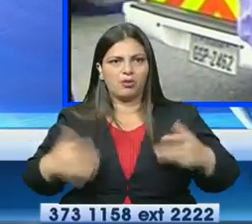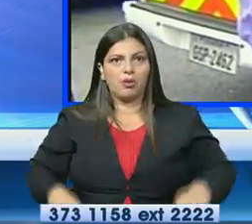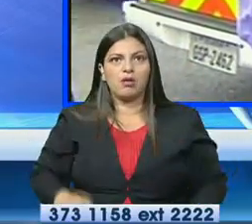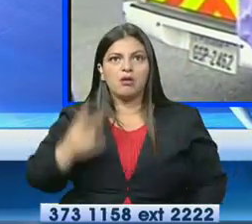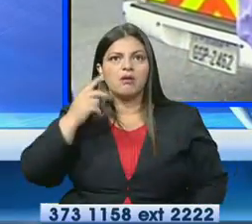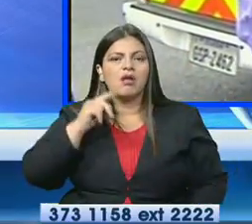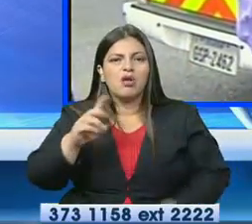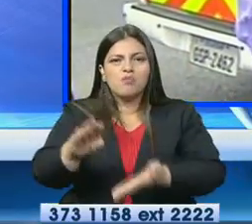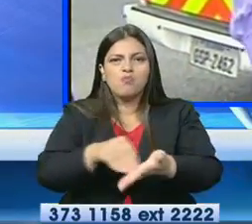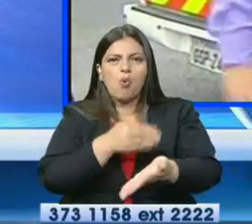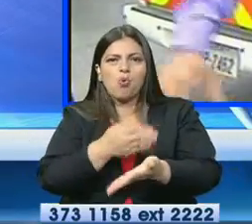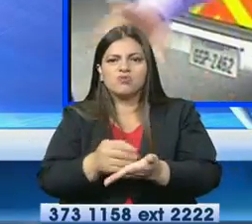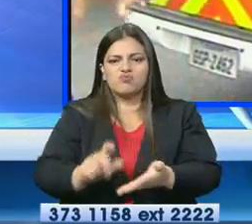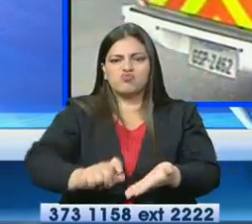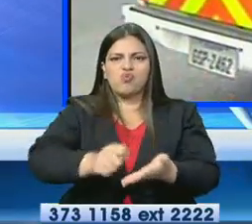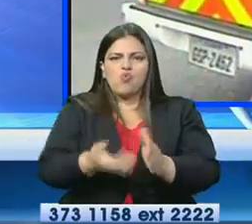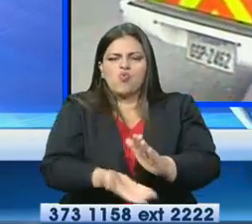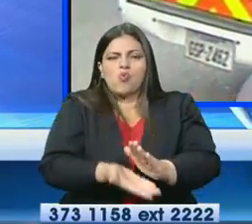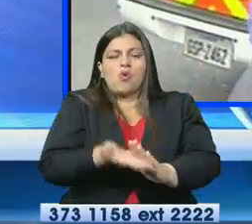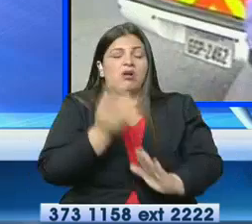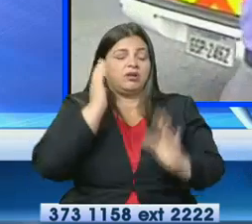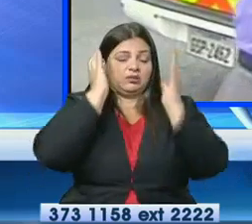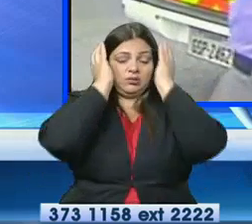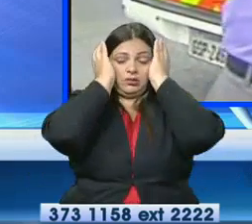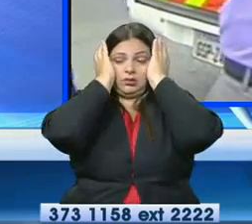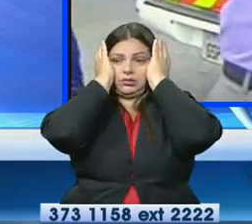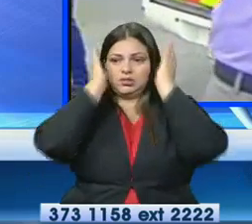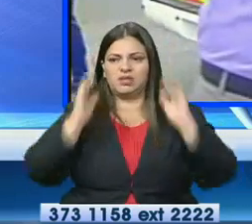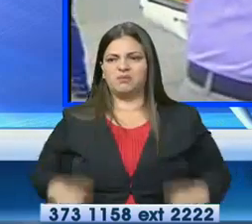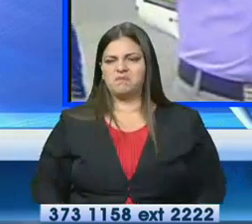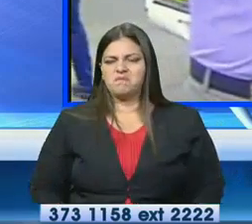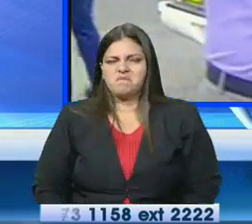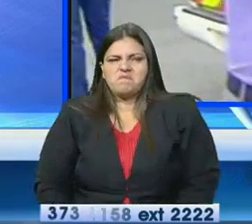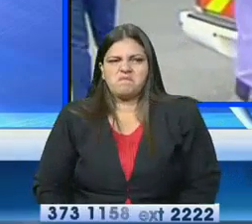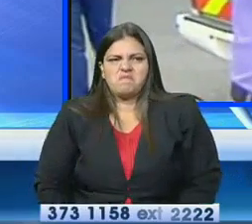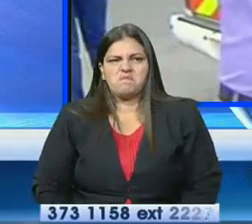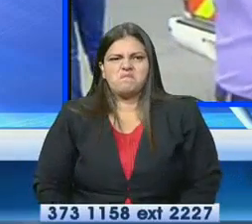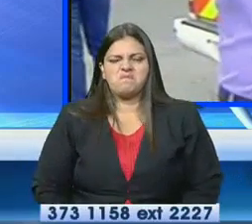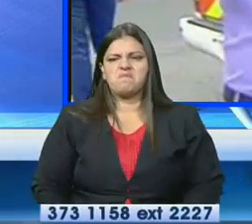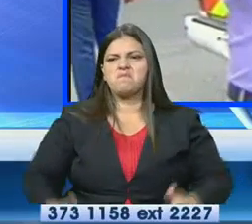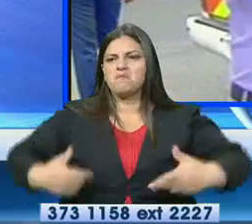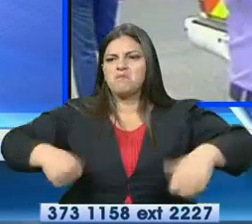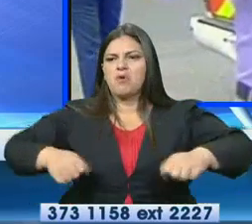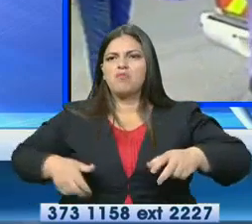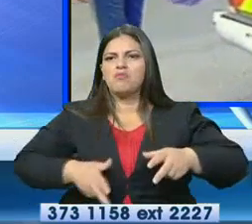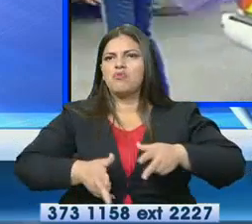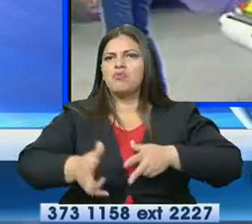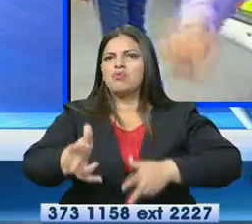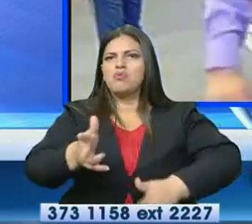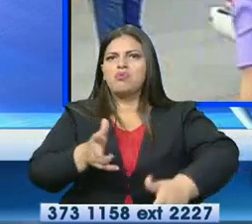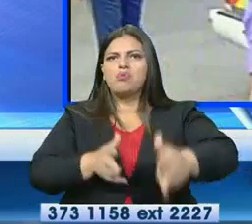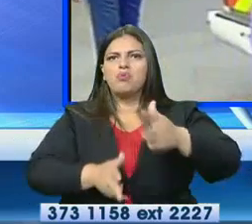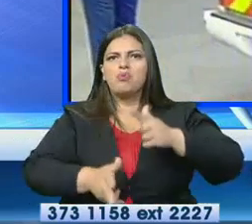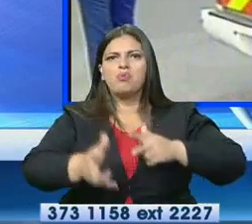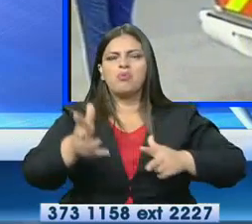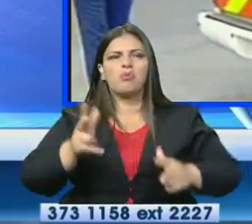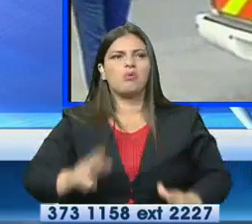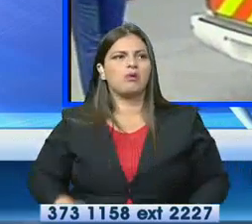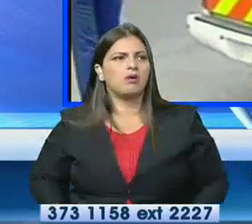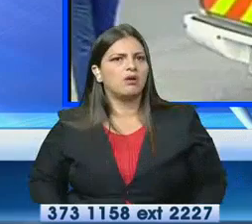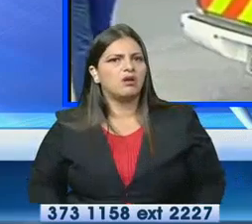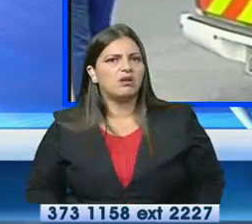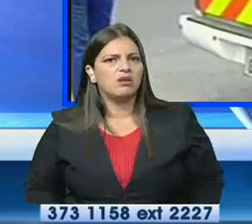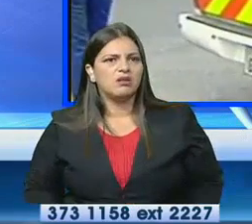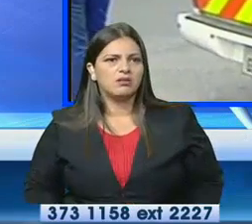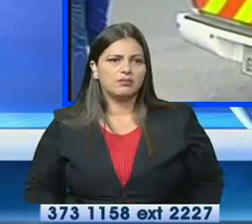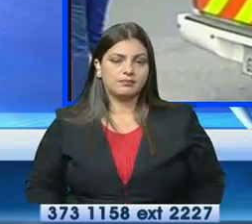volumen, haciendo lo que les da la gana, se salen a la avenida. Vamos a ver si con el GPS, que es una georreferenciación para que solamente operen